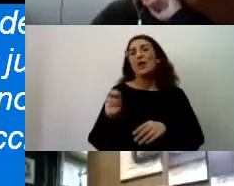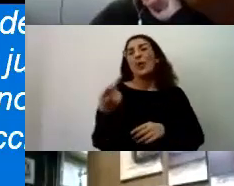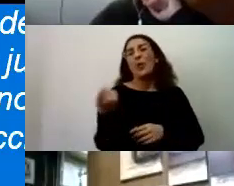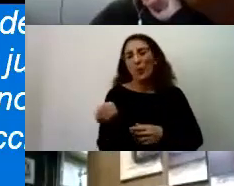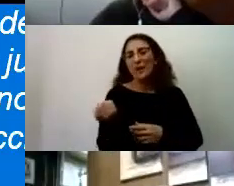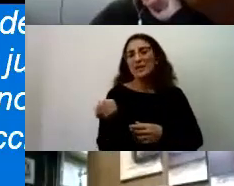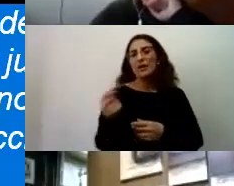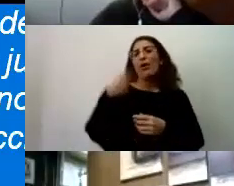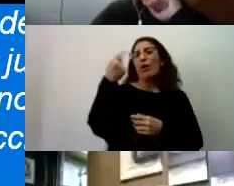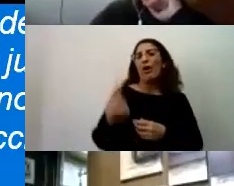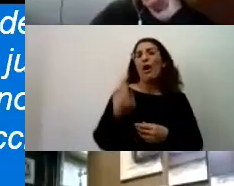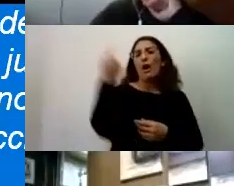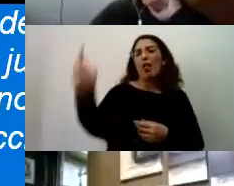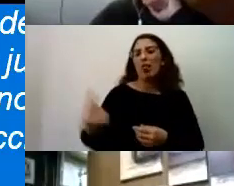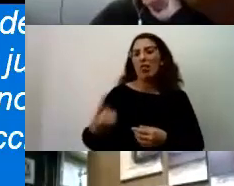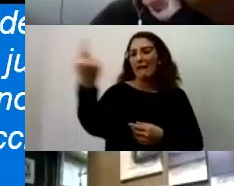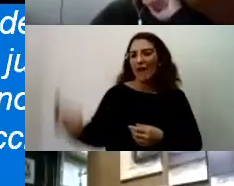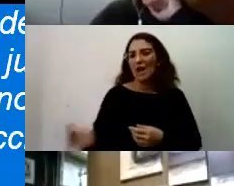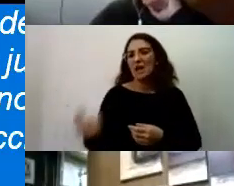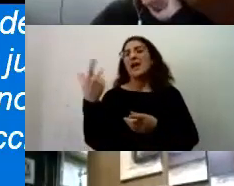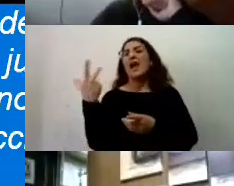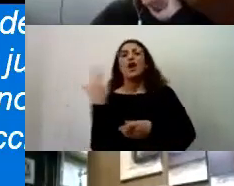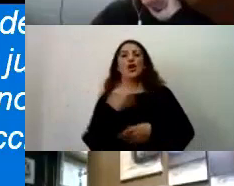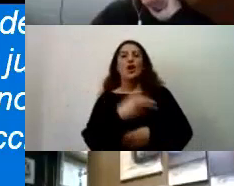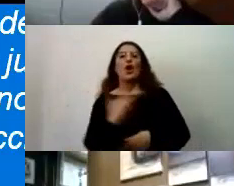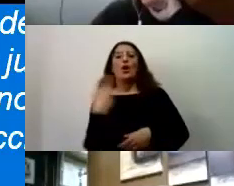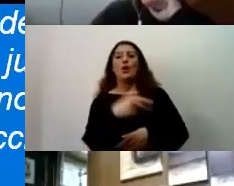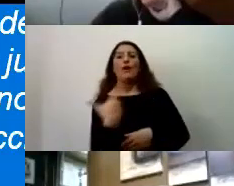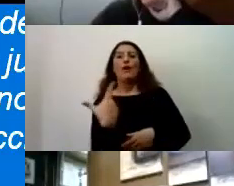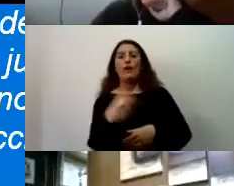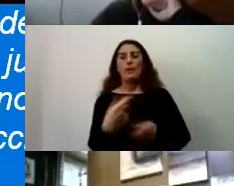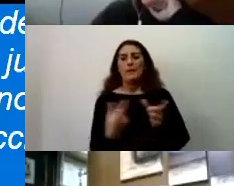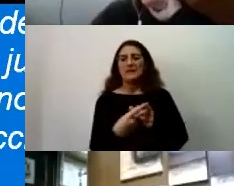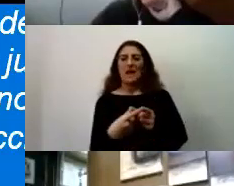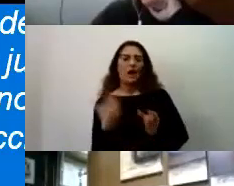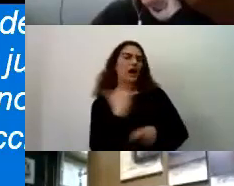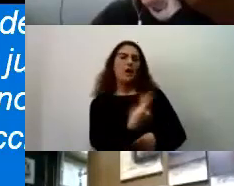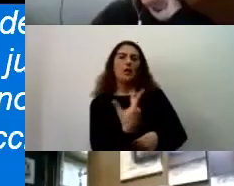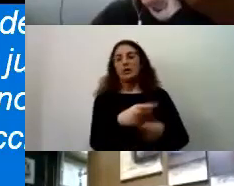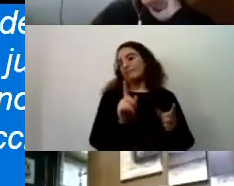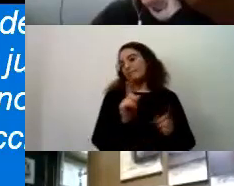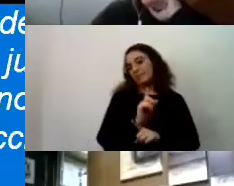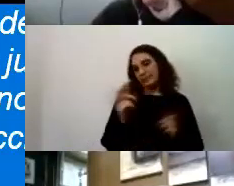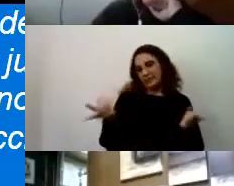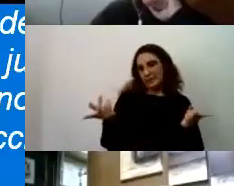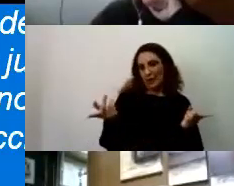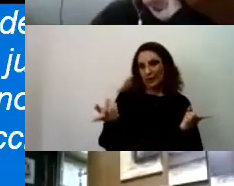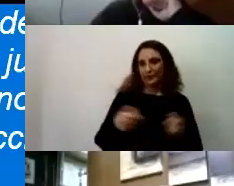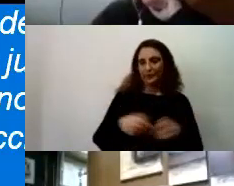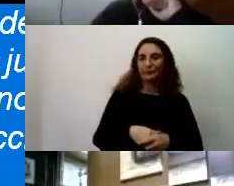reciba a su pedido de contar con pasajes gratuitos para viajar en un mismo ómnibus el grupo familiar,